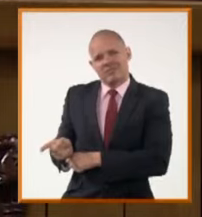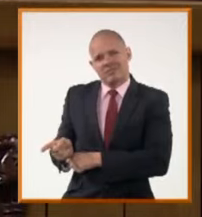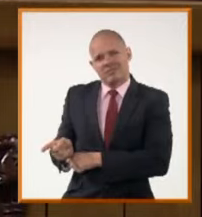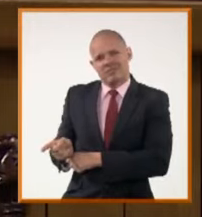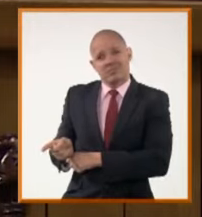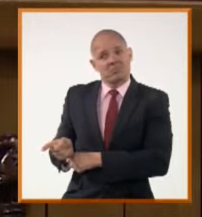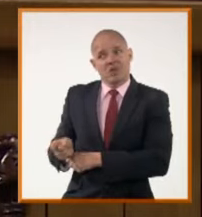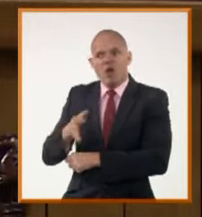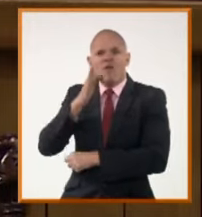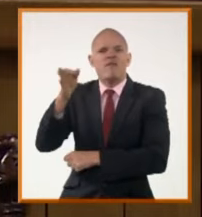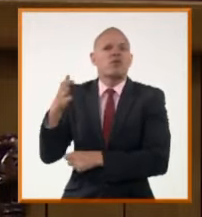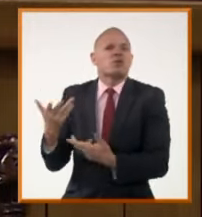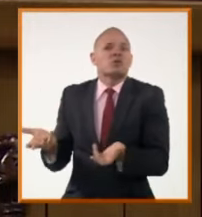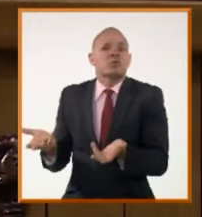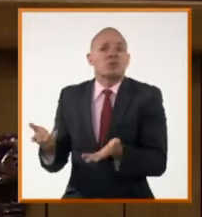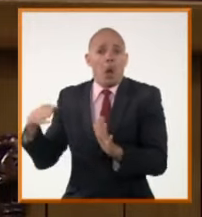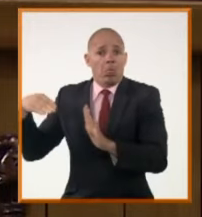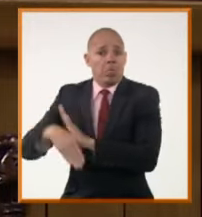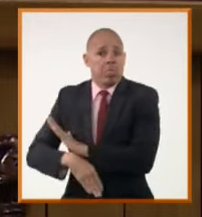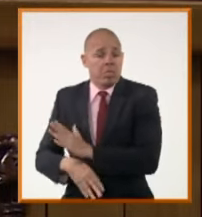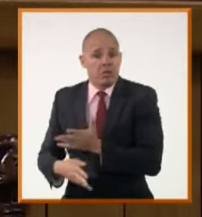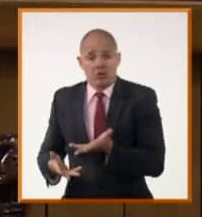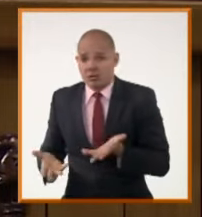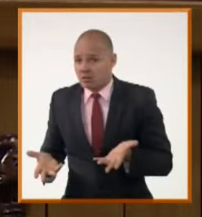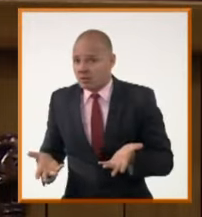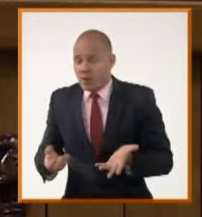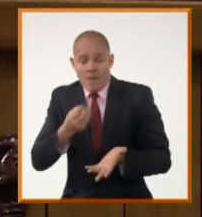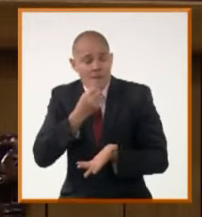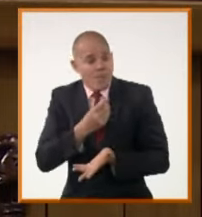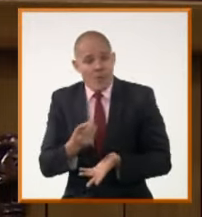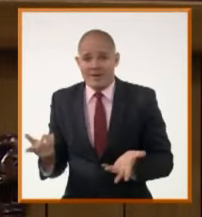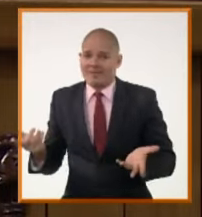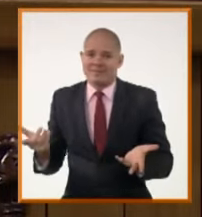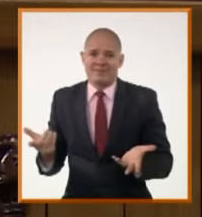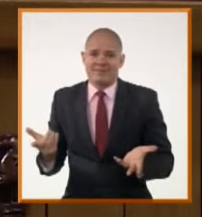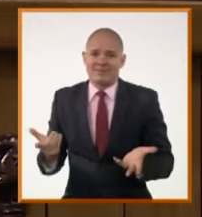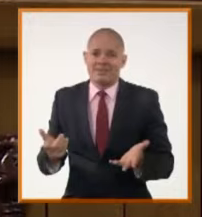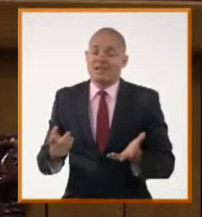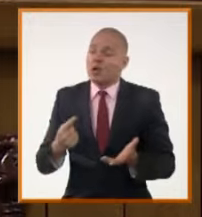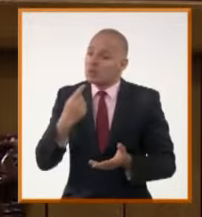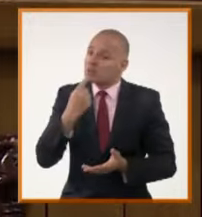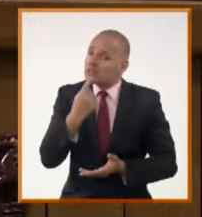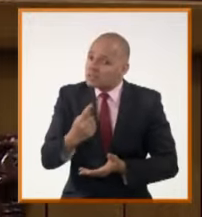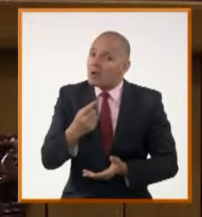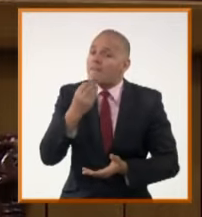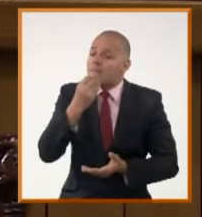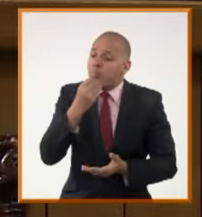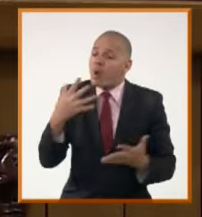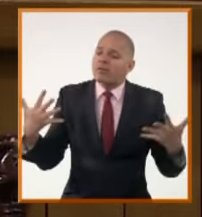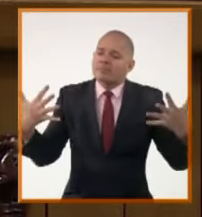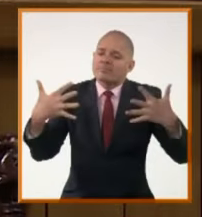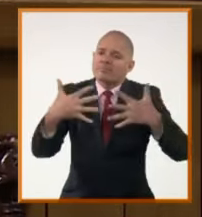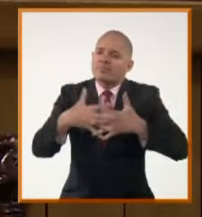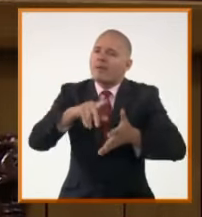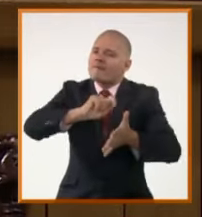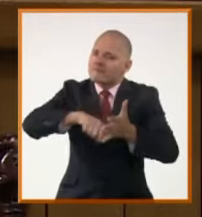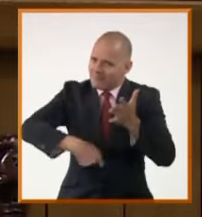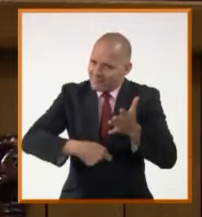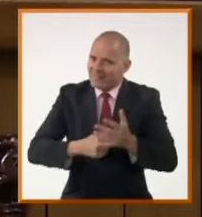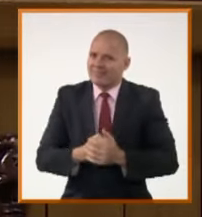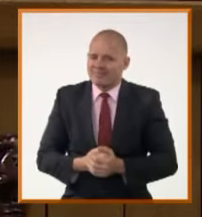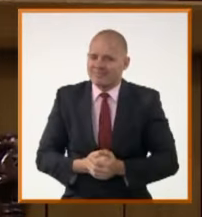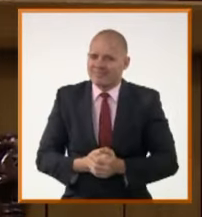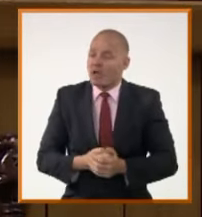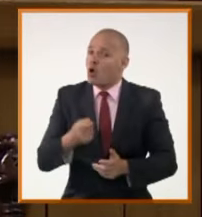¿qué promovemos nosotros? Que se genere el encadenamiento, pero el verdadero encadenamiento, no la consigna que a